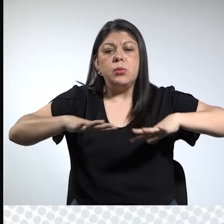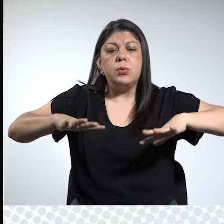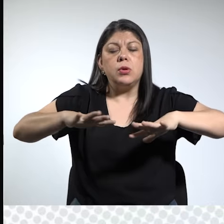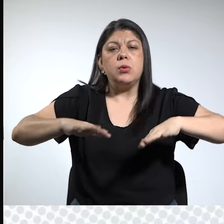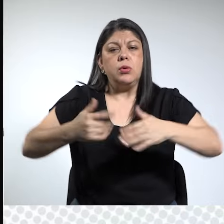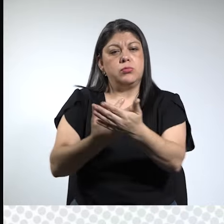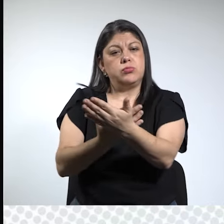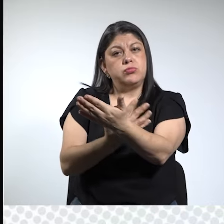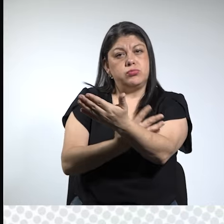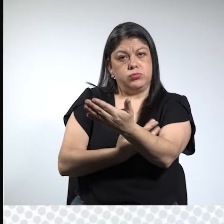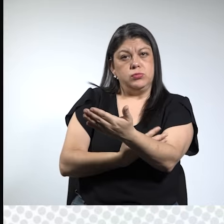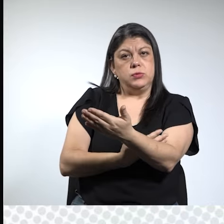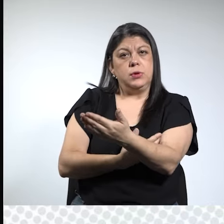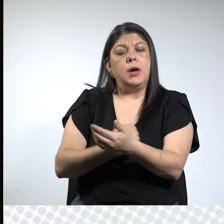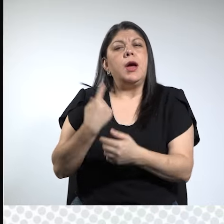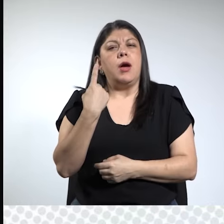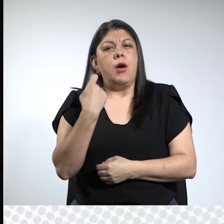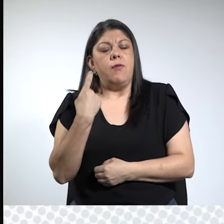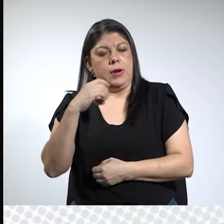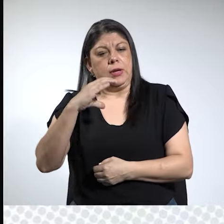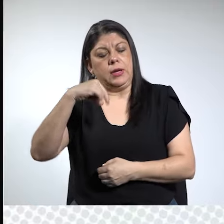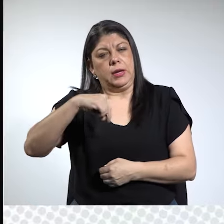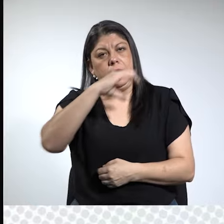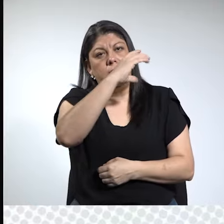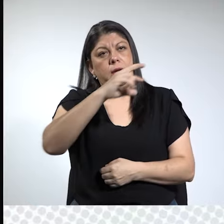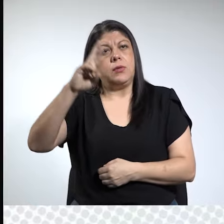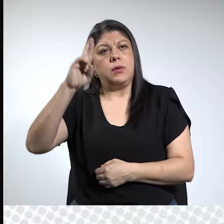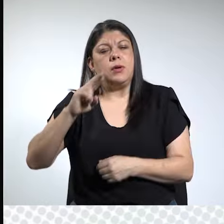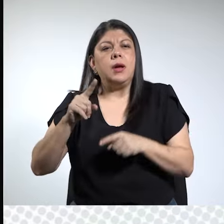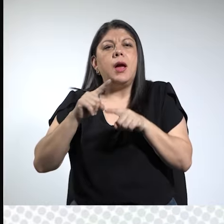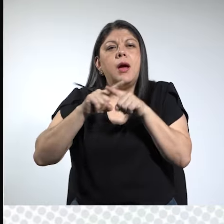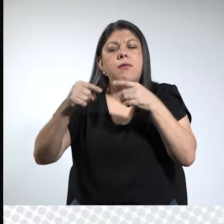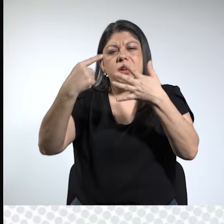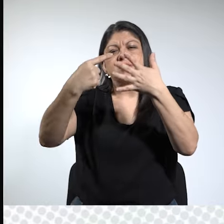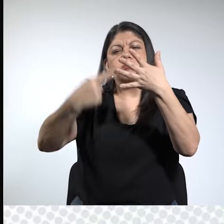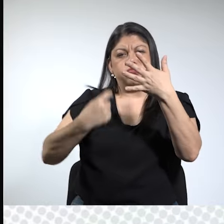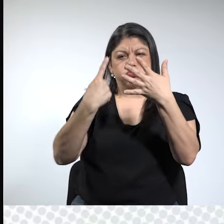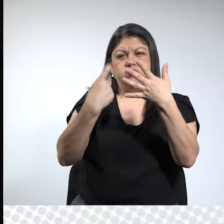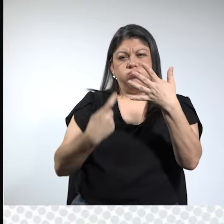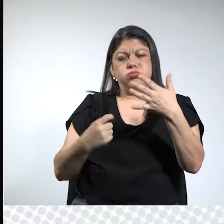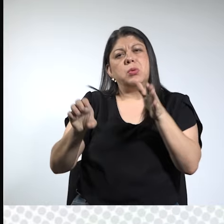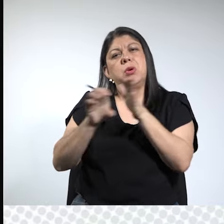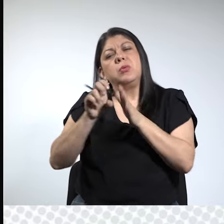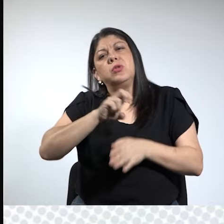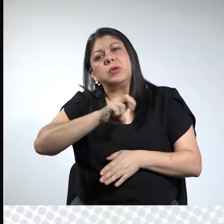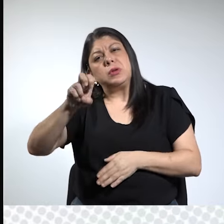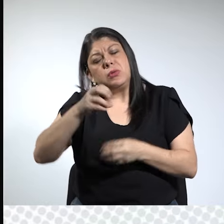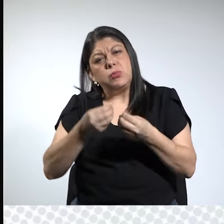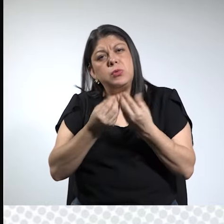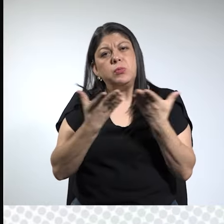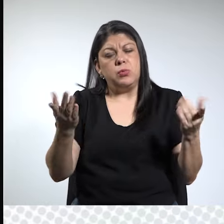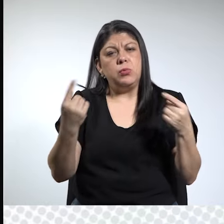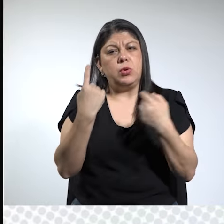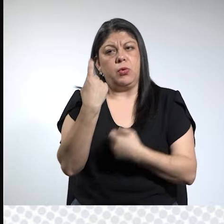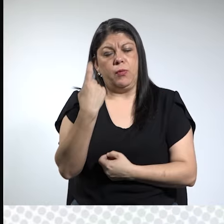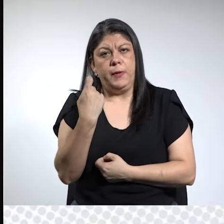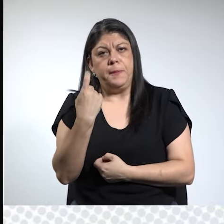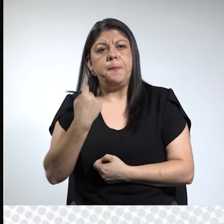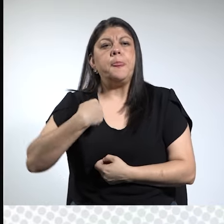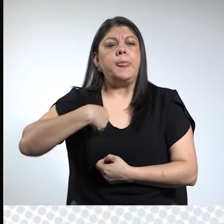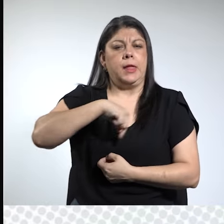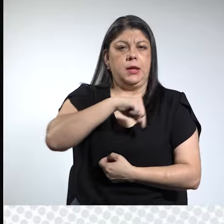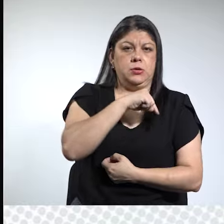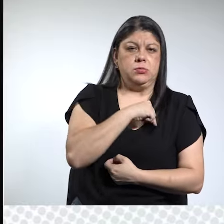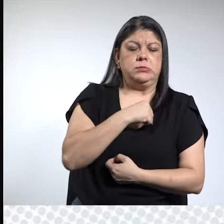verdes. Eso nos hace falta, pero claro, hay muchos otros grandes faltantes como el transporte público, en lo cual